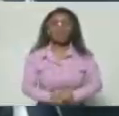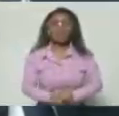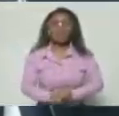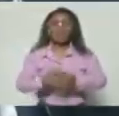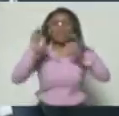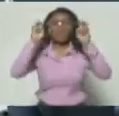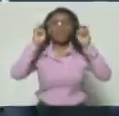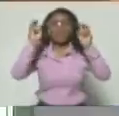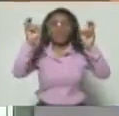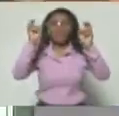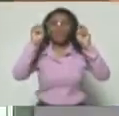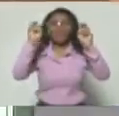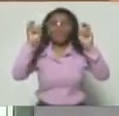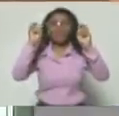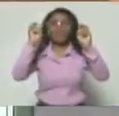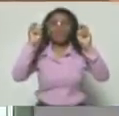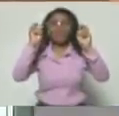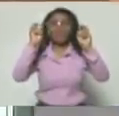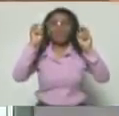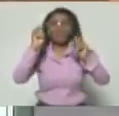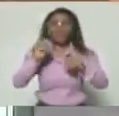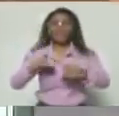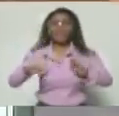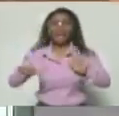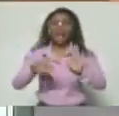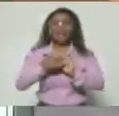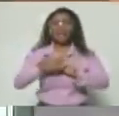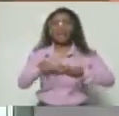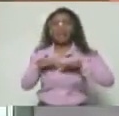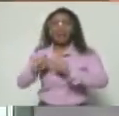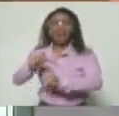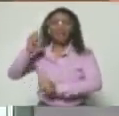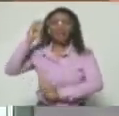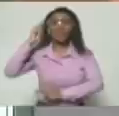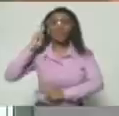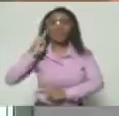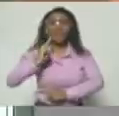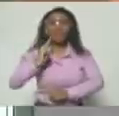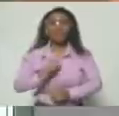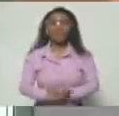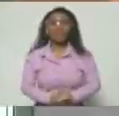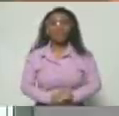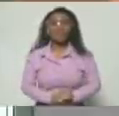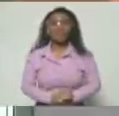consignas de antiimperialismo, de bolivarianismo,